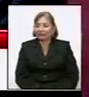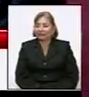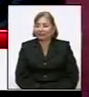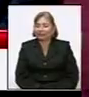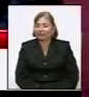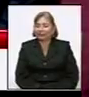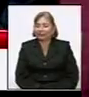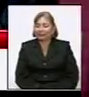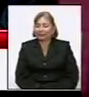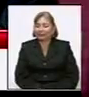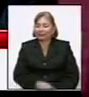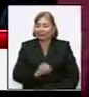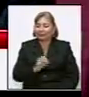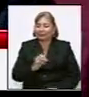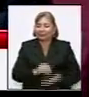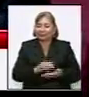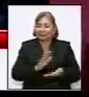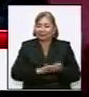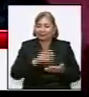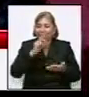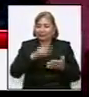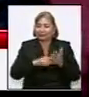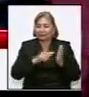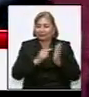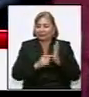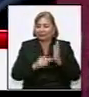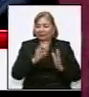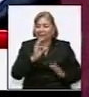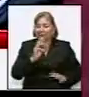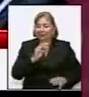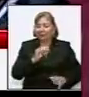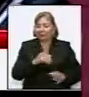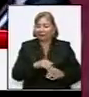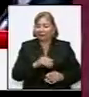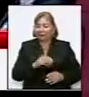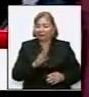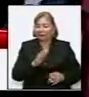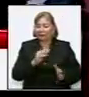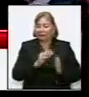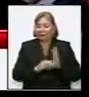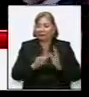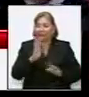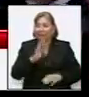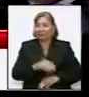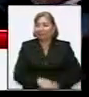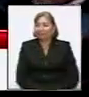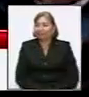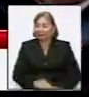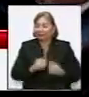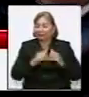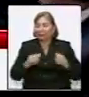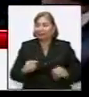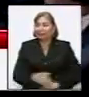con cada redacción y por la seña de artículos 6 y tiene que vote en el artículo 4 tiene que votar por separado el inciso 6